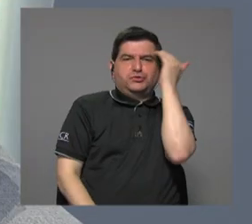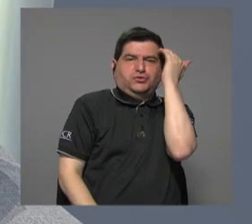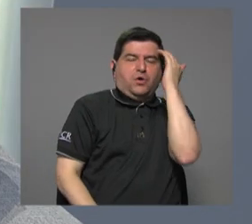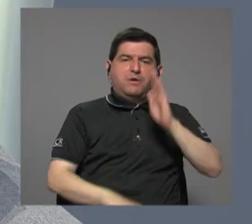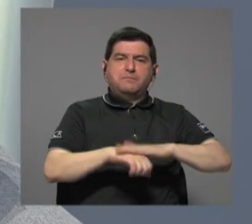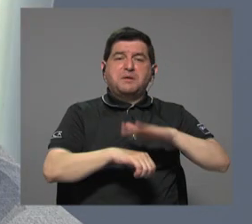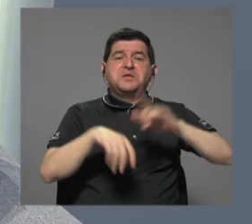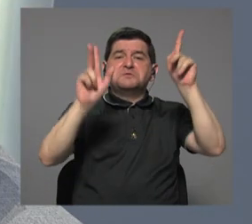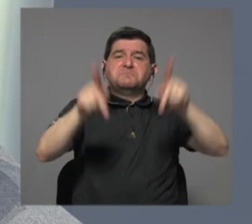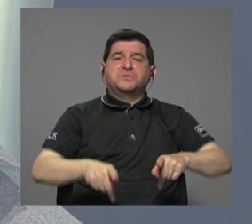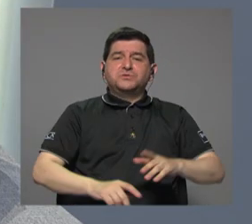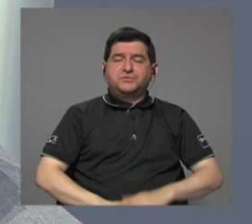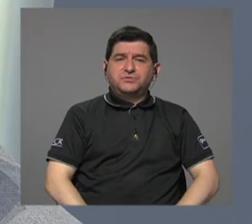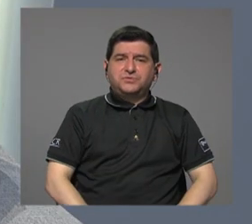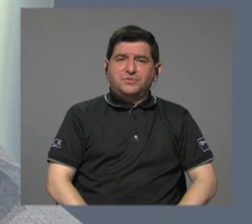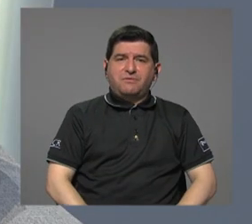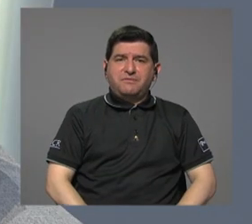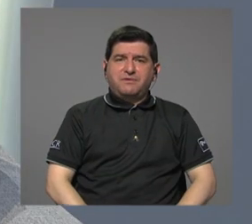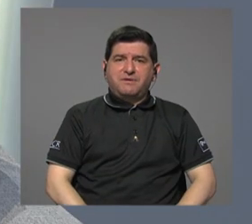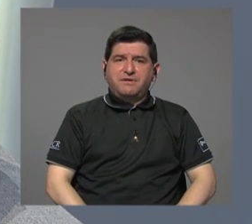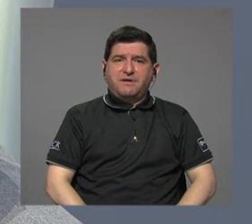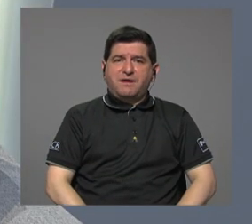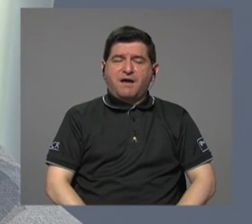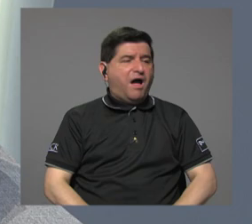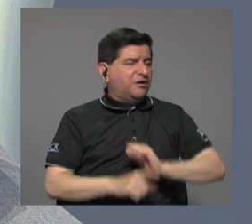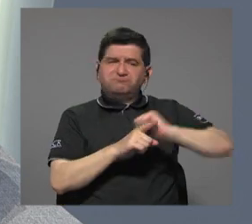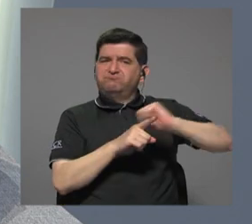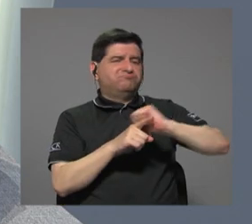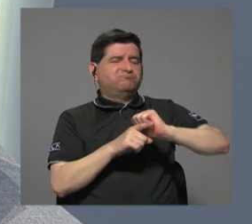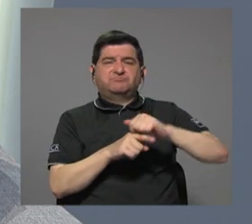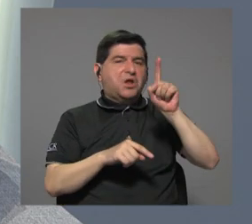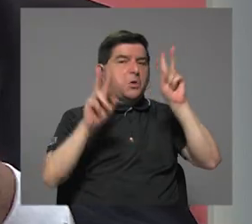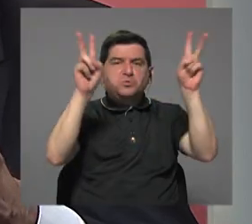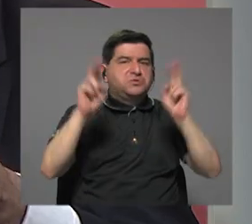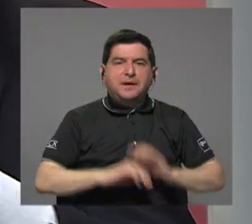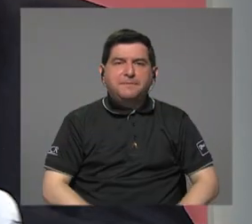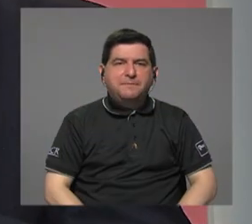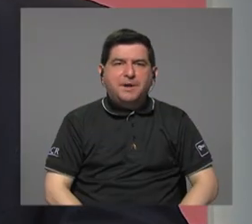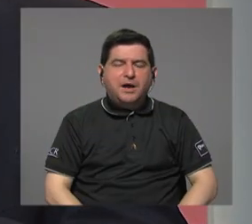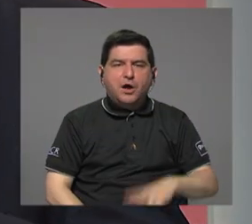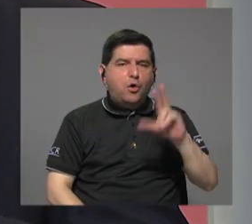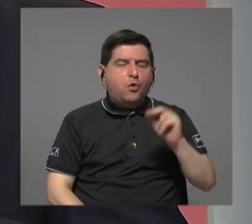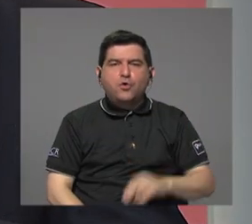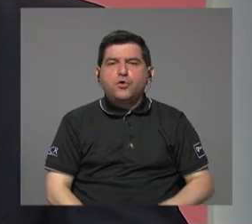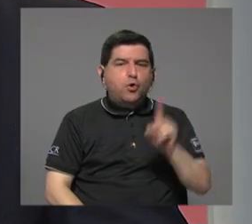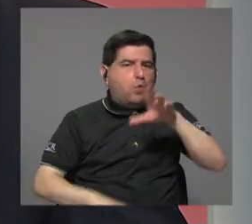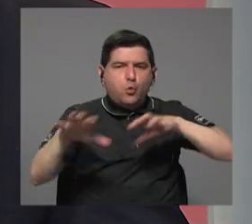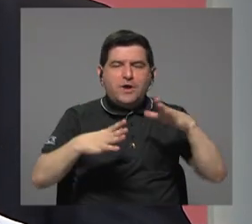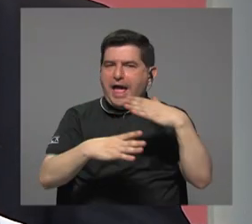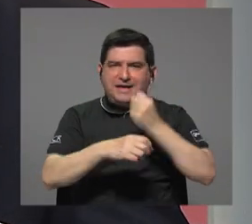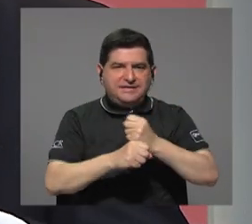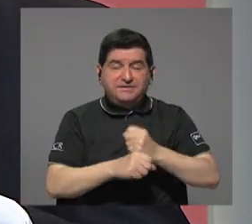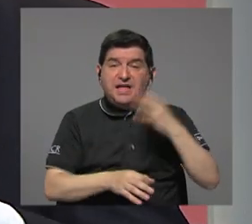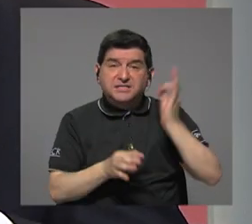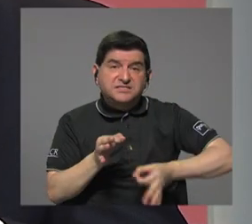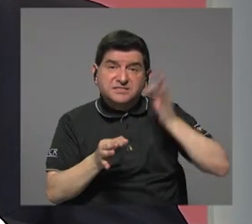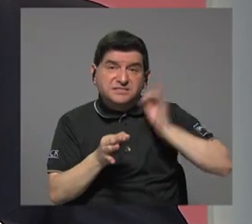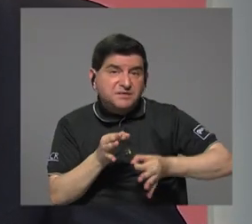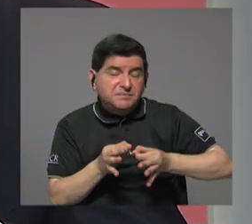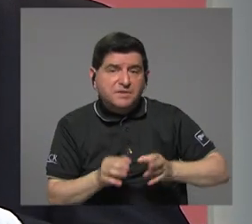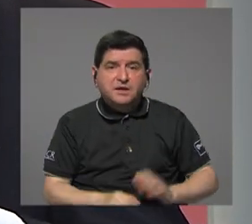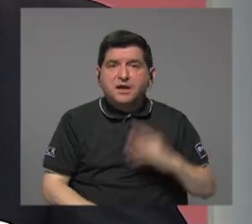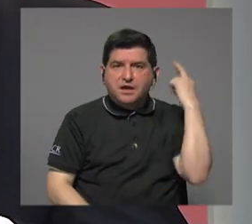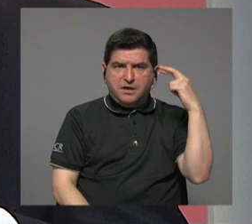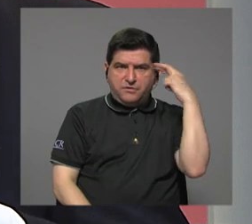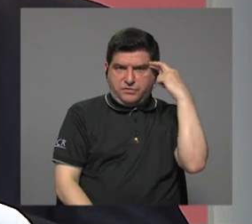permitía a alguien no capacitarse en determinado tema o no ejercer cierta actividad sencillamente porque